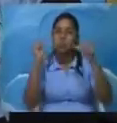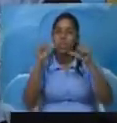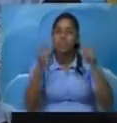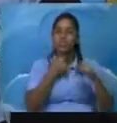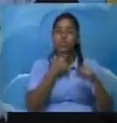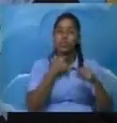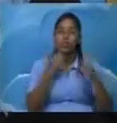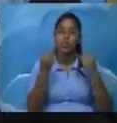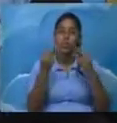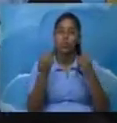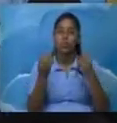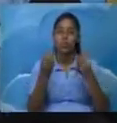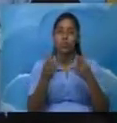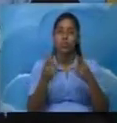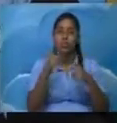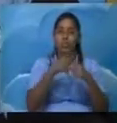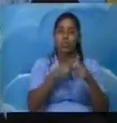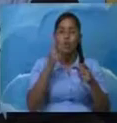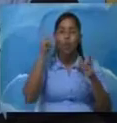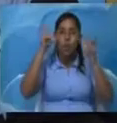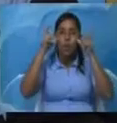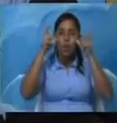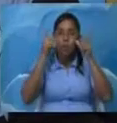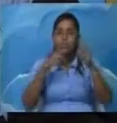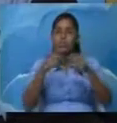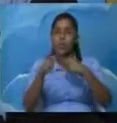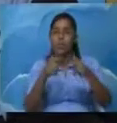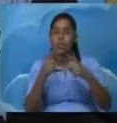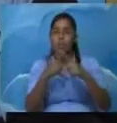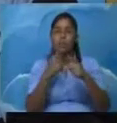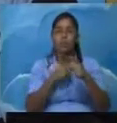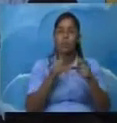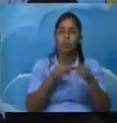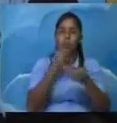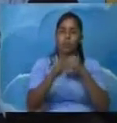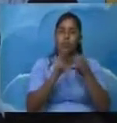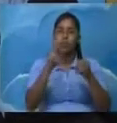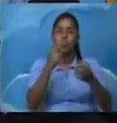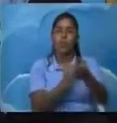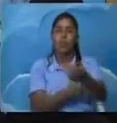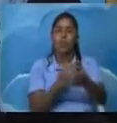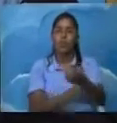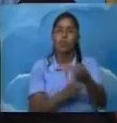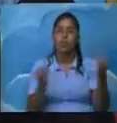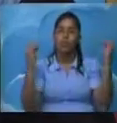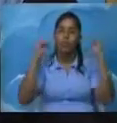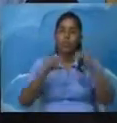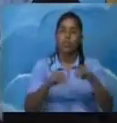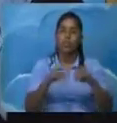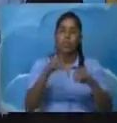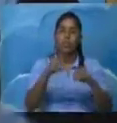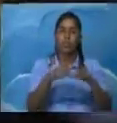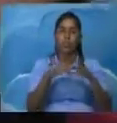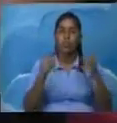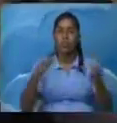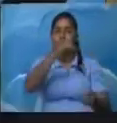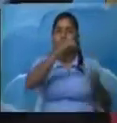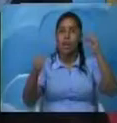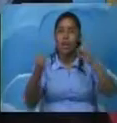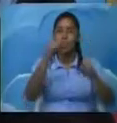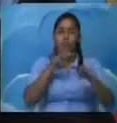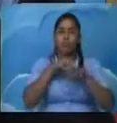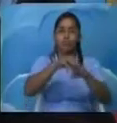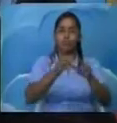mucho. Nosotros vimos que eso era lo que se vendía y comenzamos a hacer con dos hermanitas. Vamos a hacer y montamos un carrito, lo llevamos